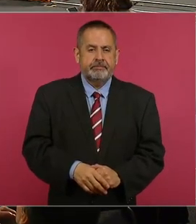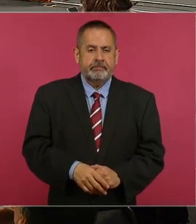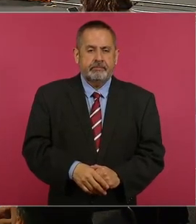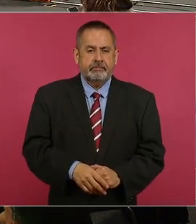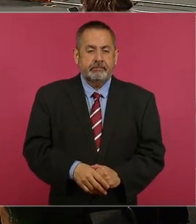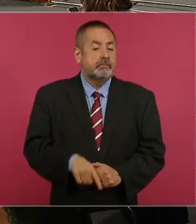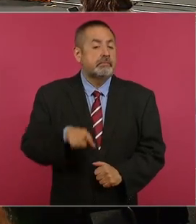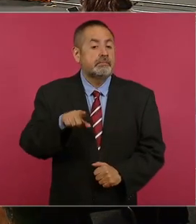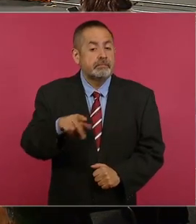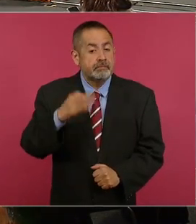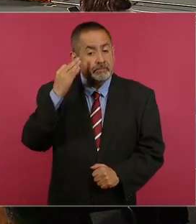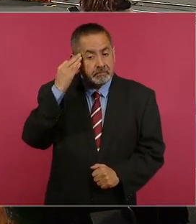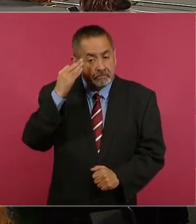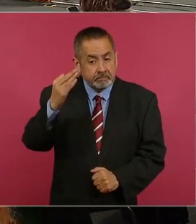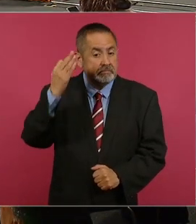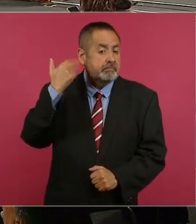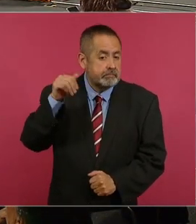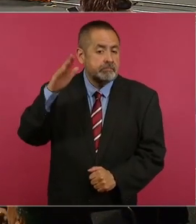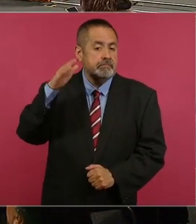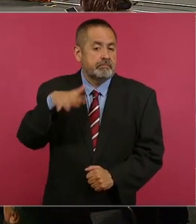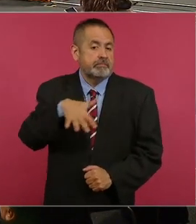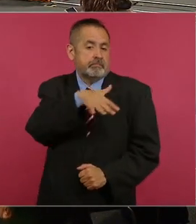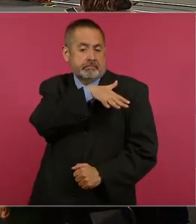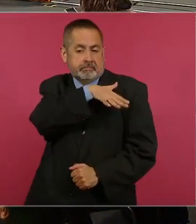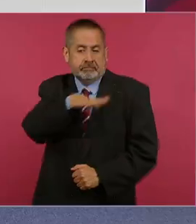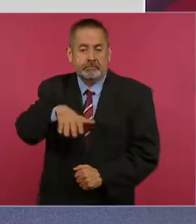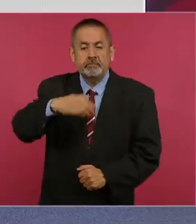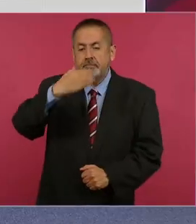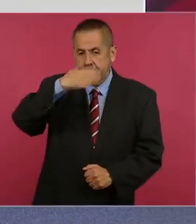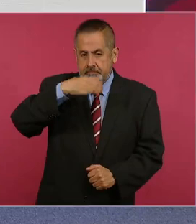Este es de la época del general Cárdenas.